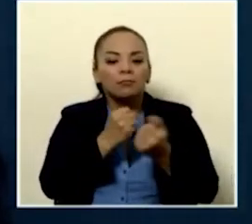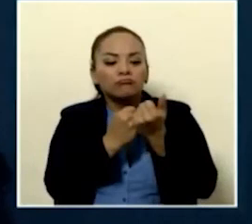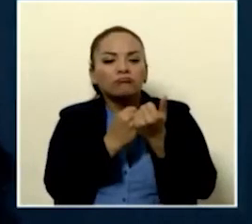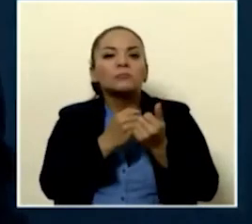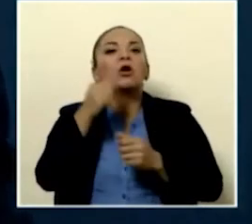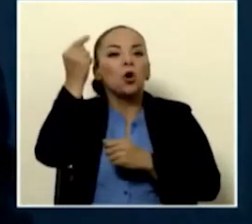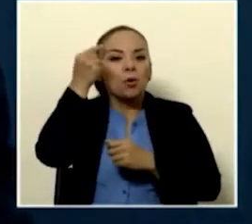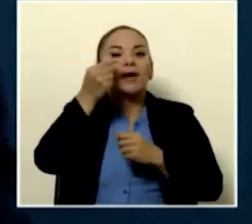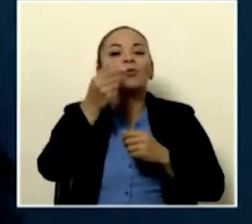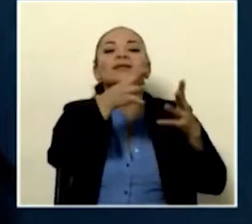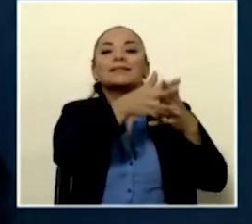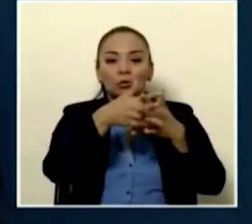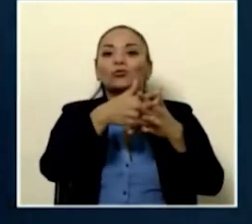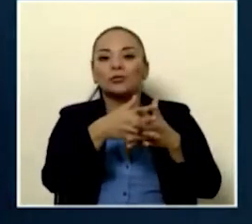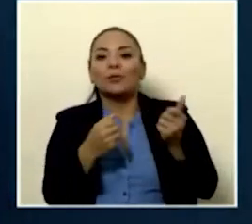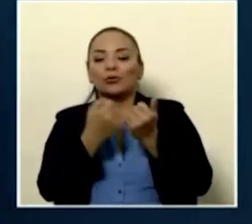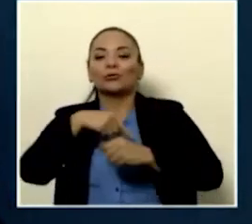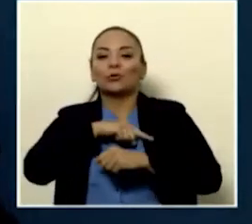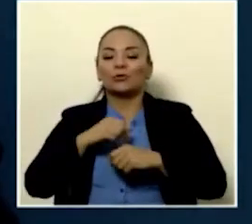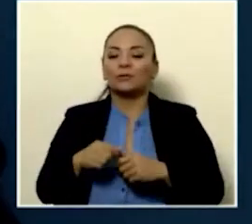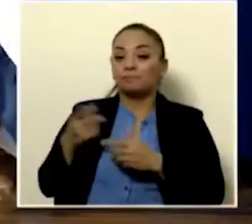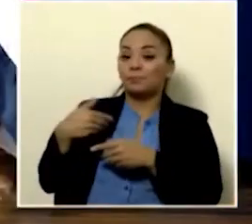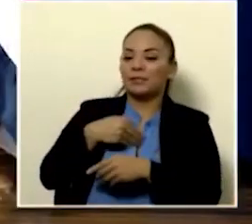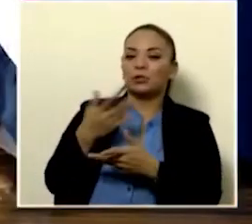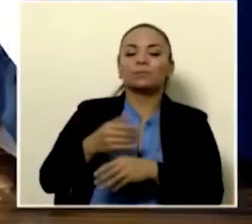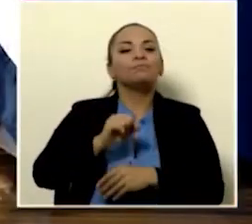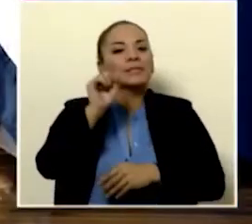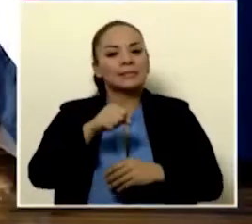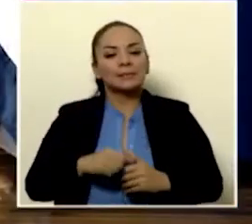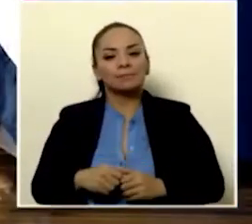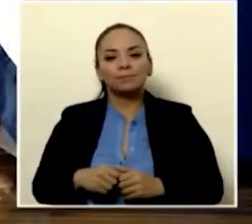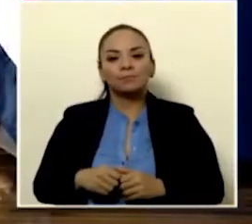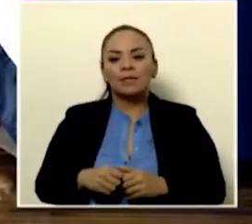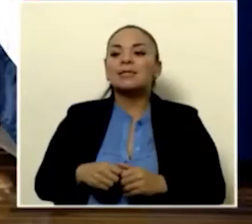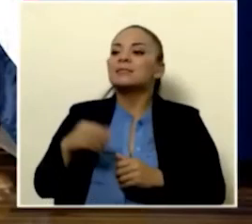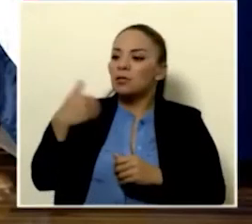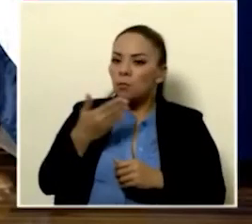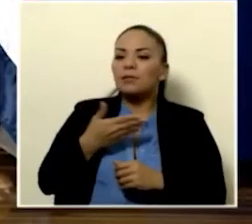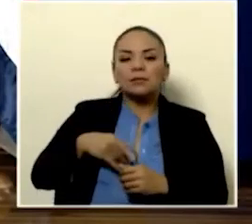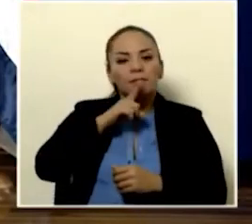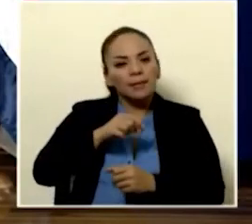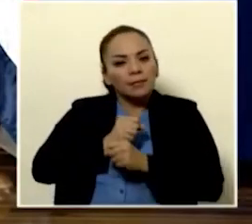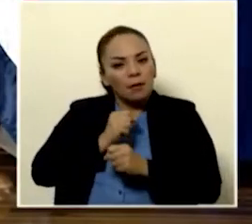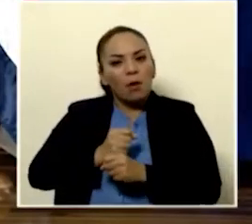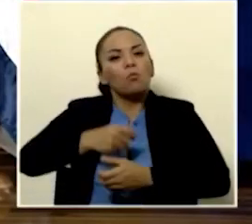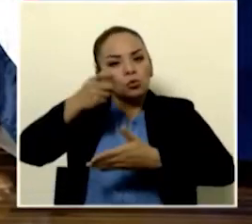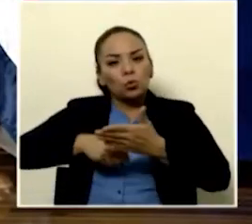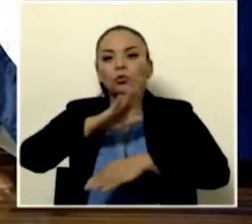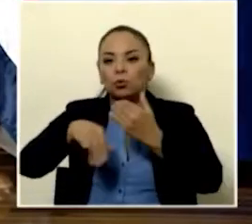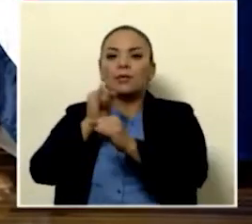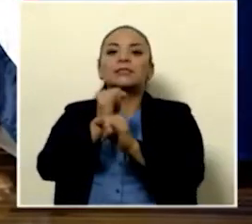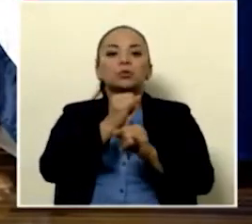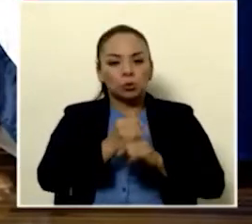la especificación técnica. Ministro, dele. Sí, señor presidente. La verdad ha sido un trabajo muy duro de parte de todas las instituciones